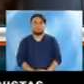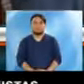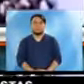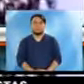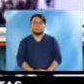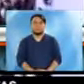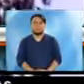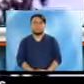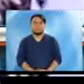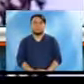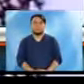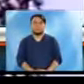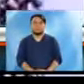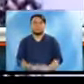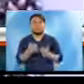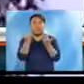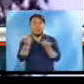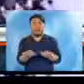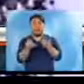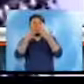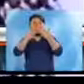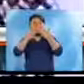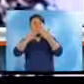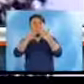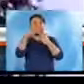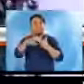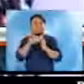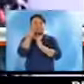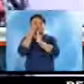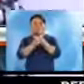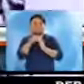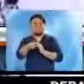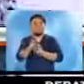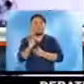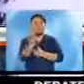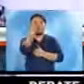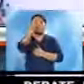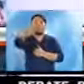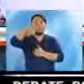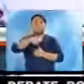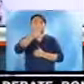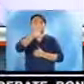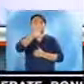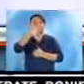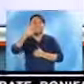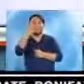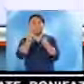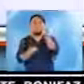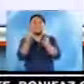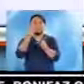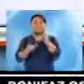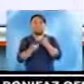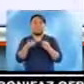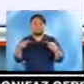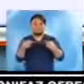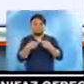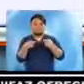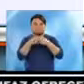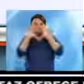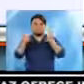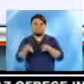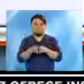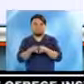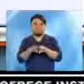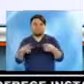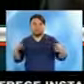Y ahora lo vemos en estas 4.500 personas animadas. Todo este trabajo es parte